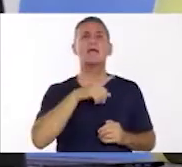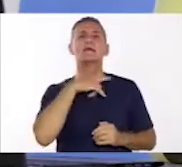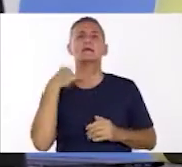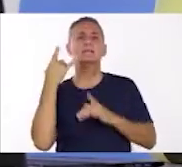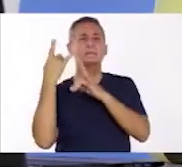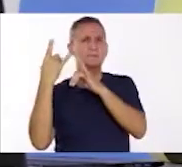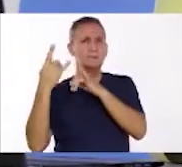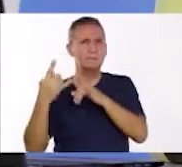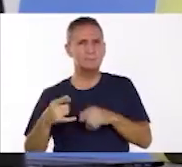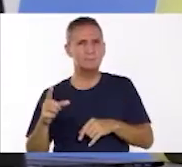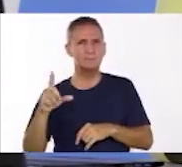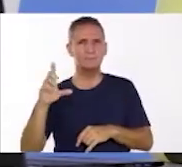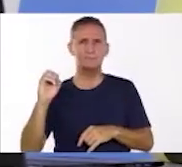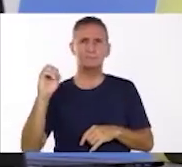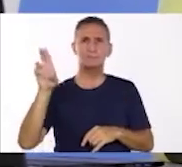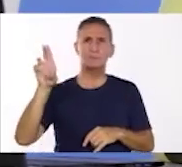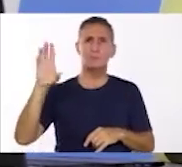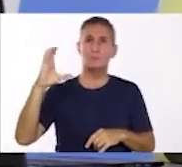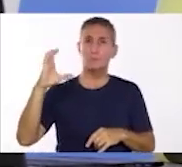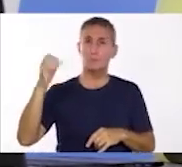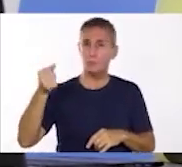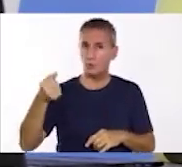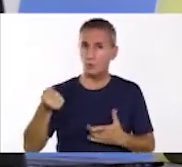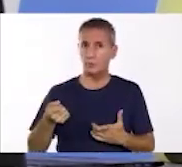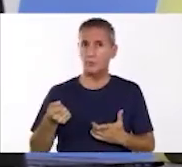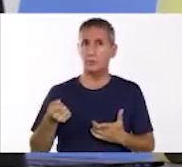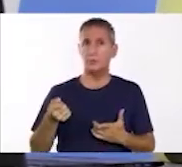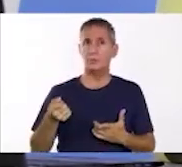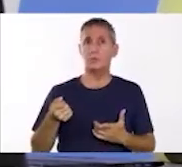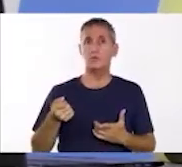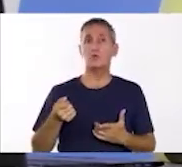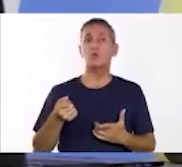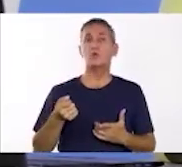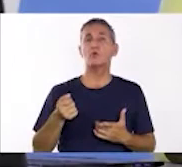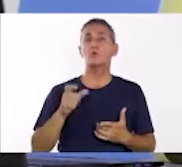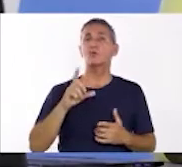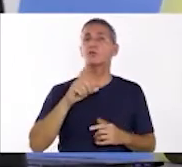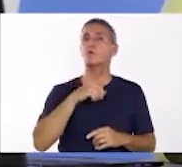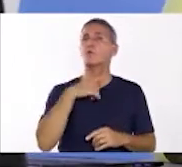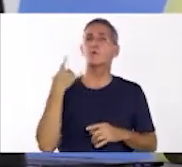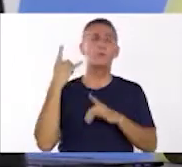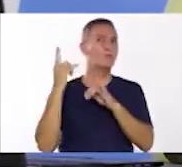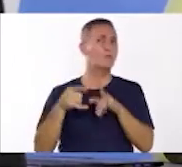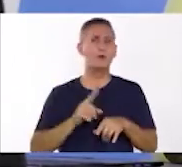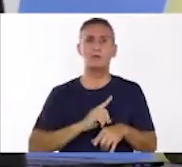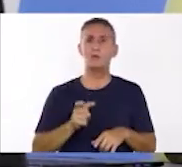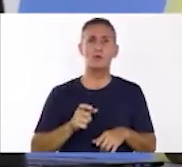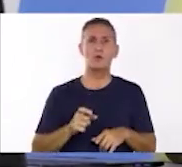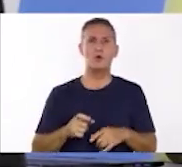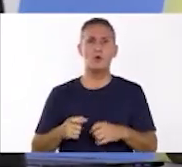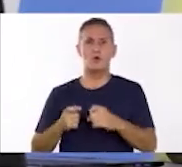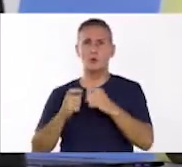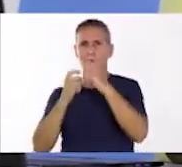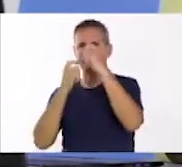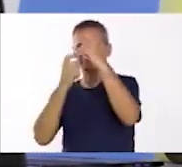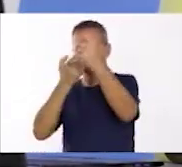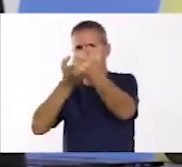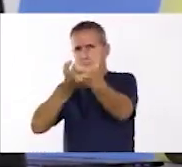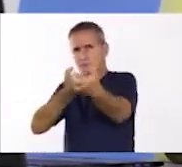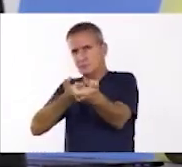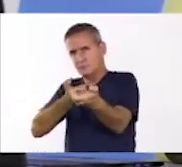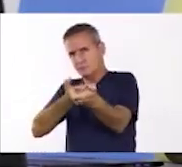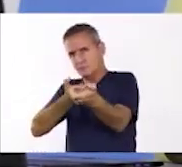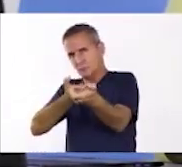fallece Lorca, que no vamos a decir fallece, sino cuando lo fusilan, porque es